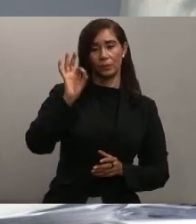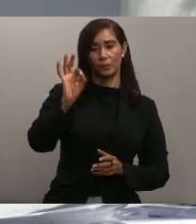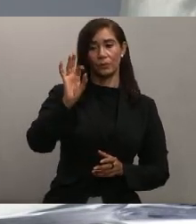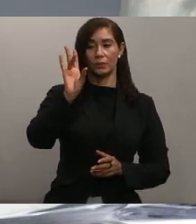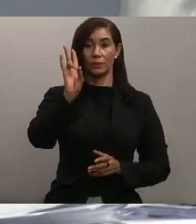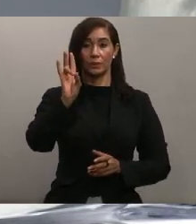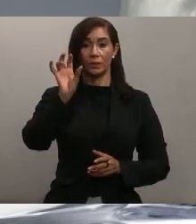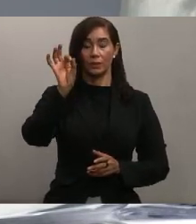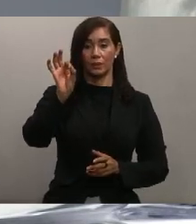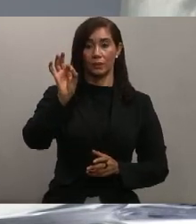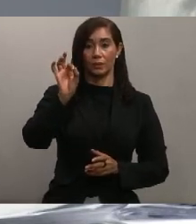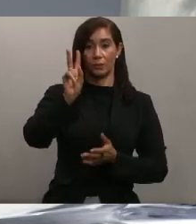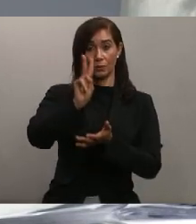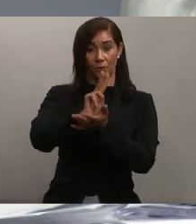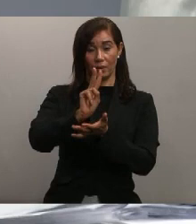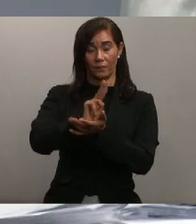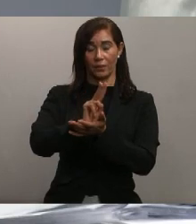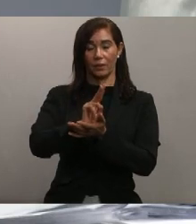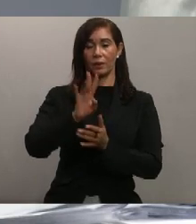5.71% La Vega,